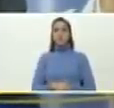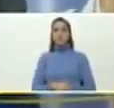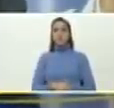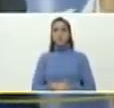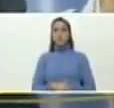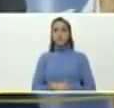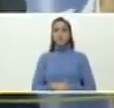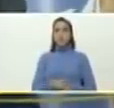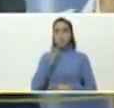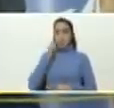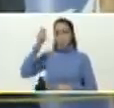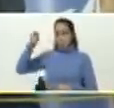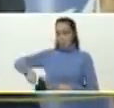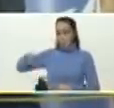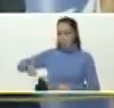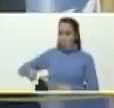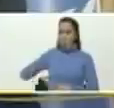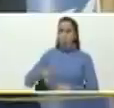señor fiscal,